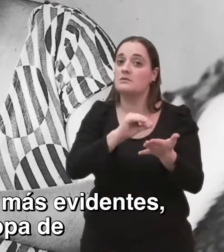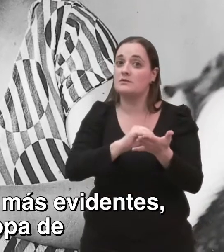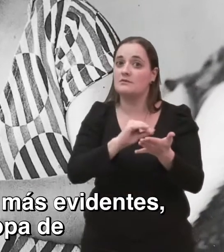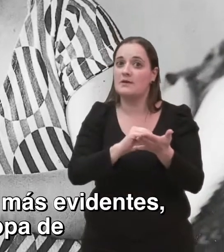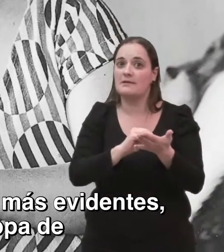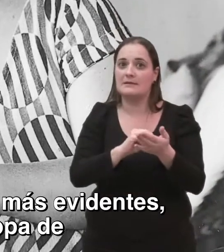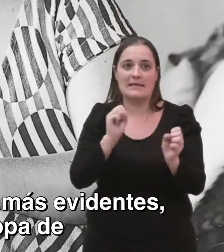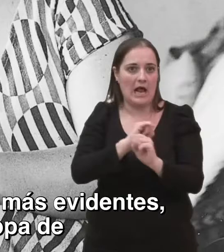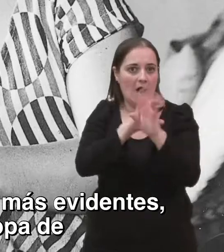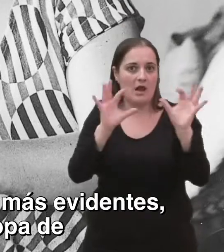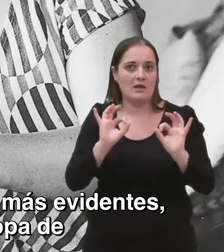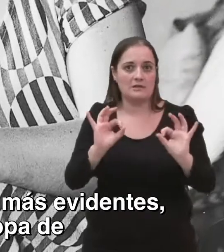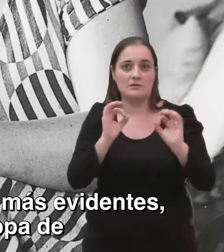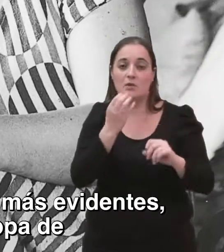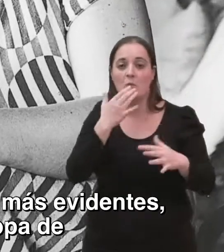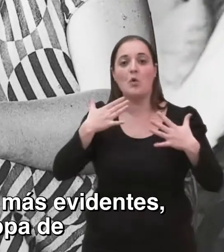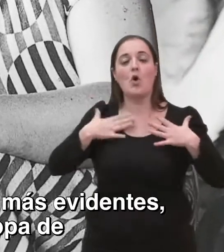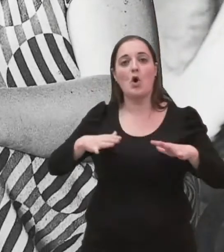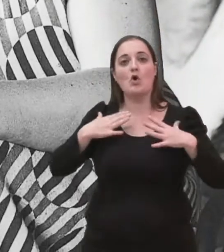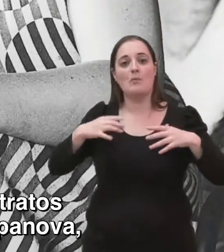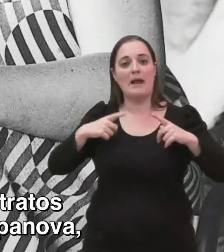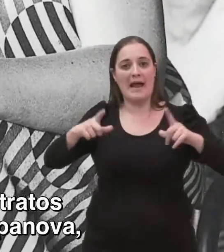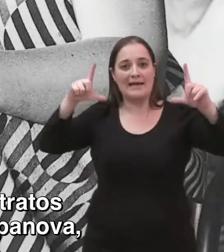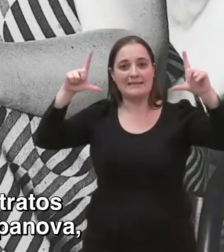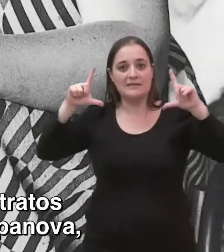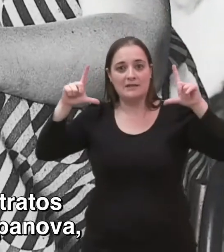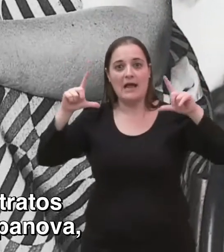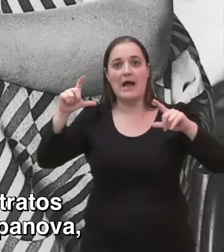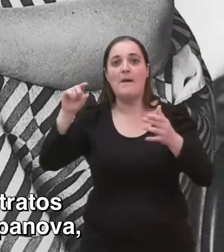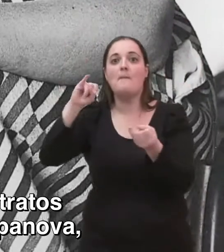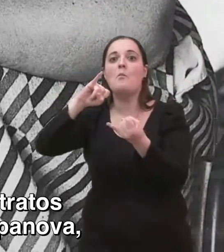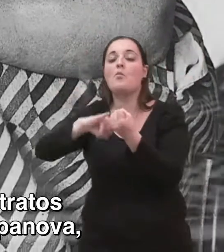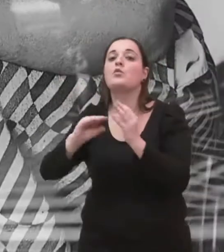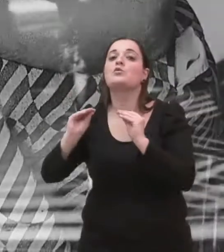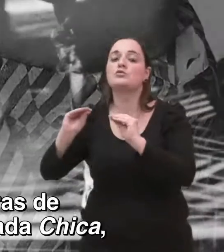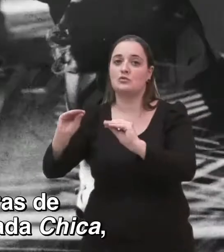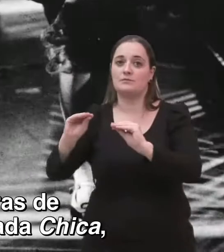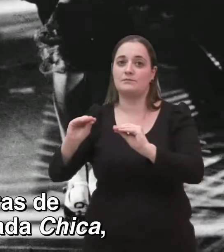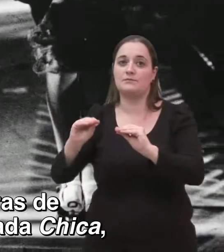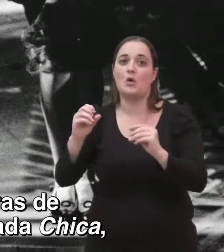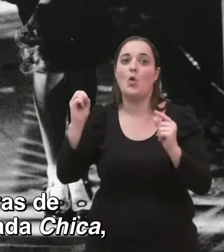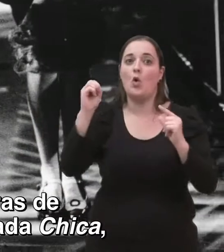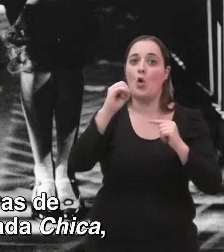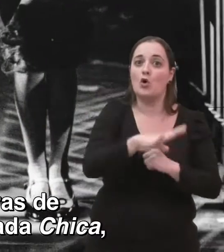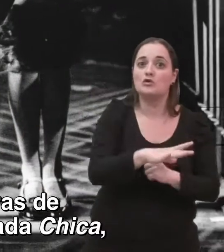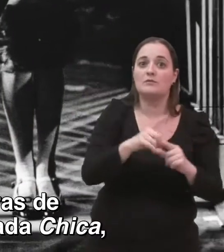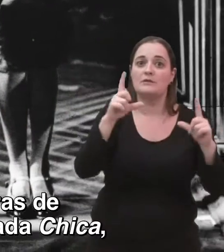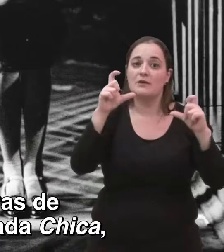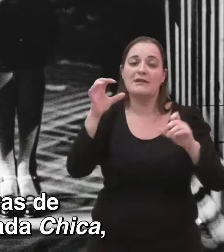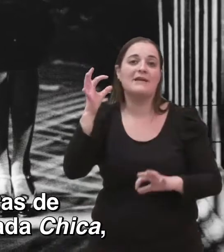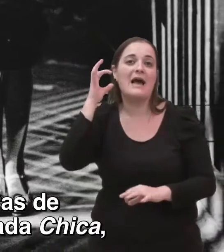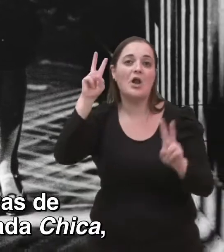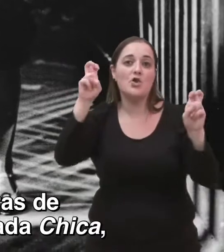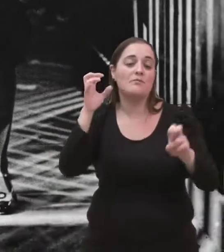casos, son más evidentes, como en la ropa de uno de los retratos de Bárbara Stepanova, en las sombras de la fotografía